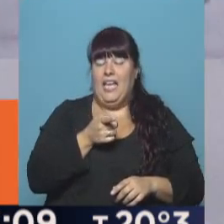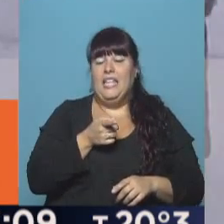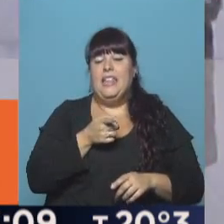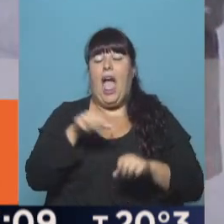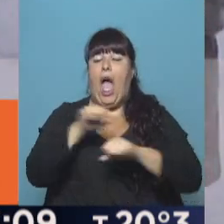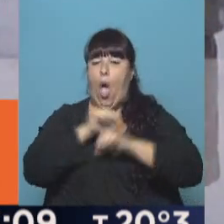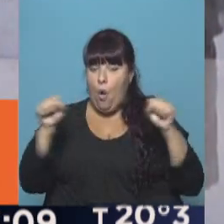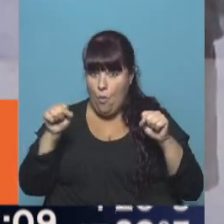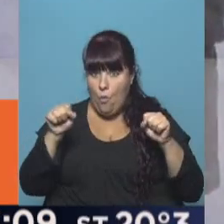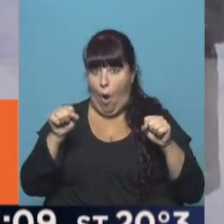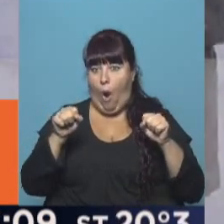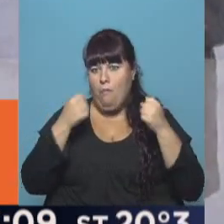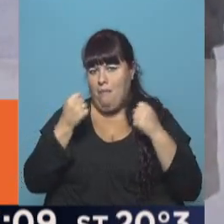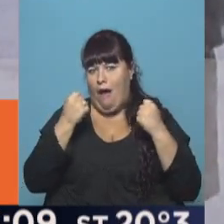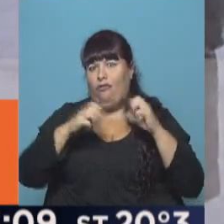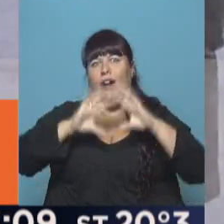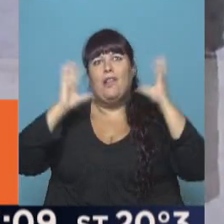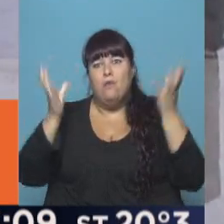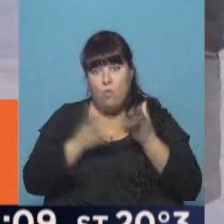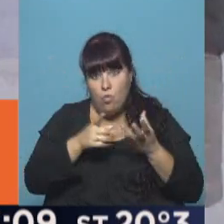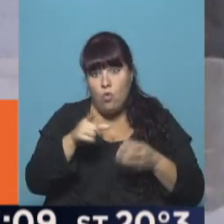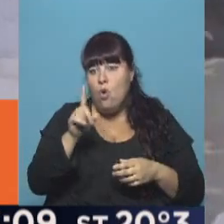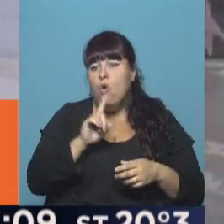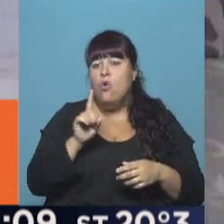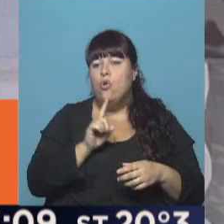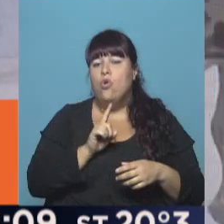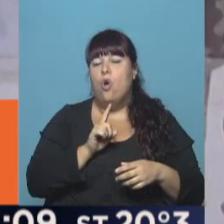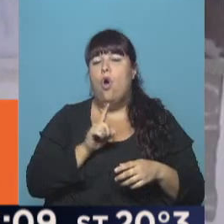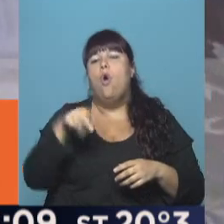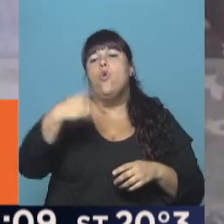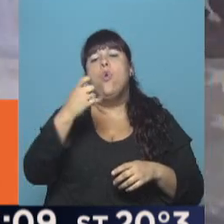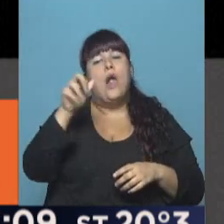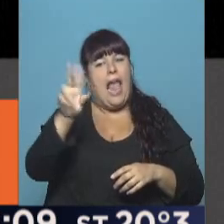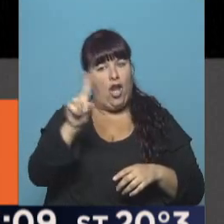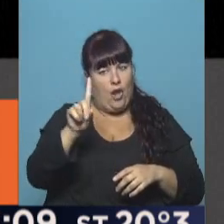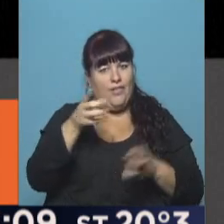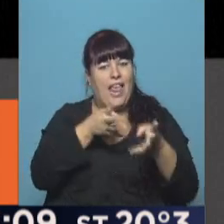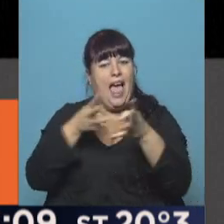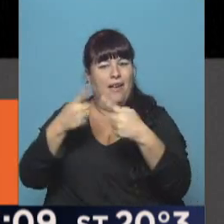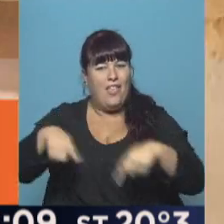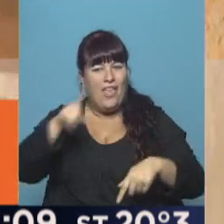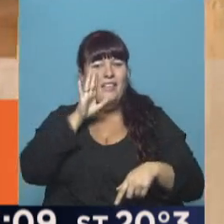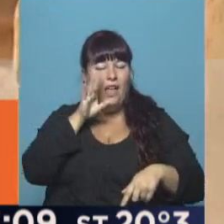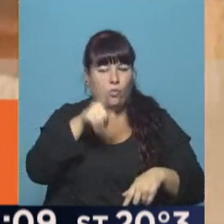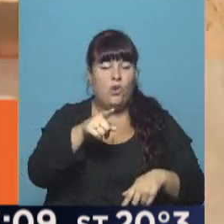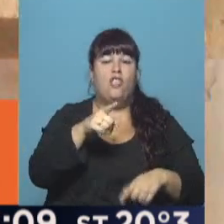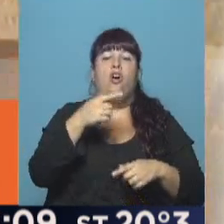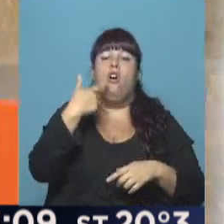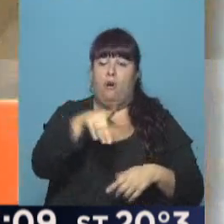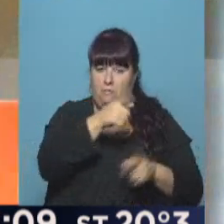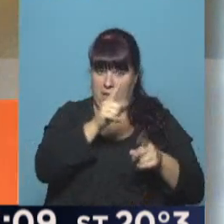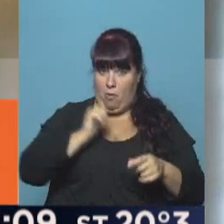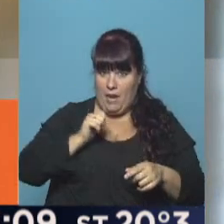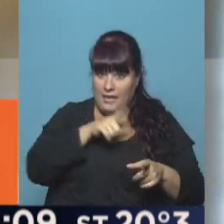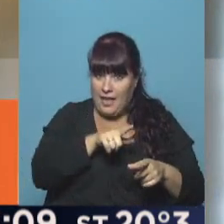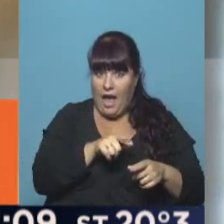la bomba de mayor poderío no nuclear del arsenal norteamericano utilizada por las fuerzas norteamericanas